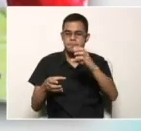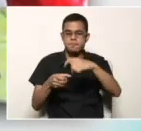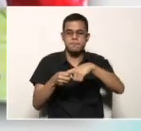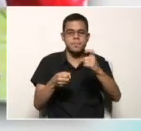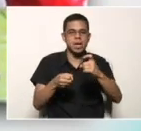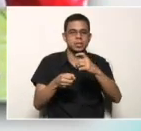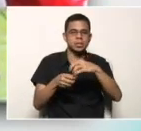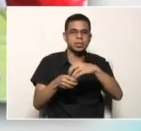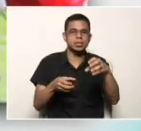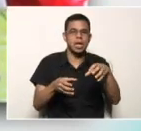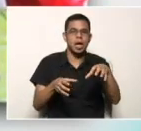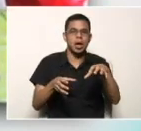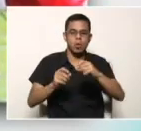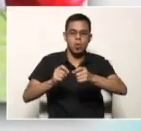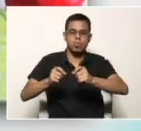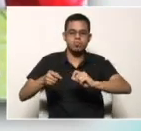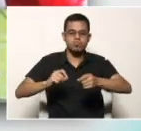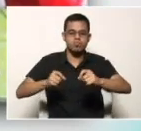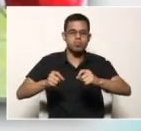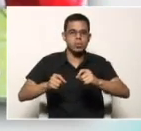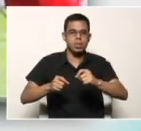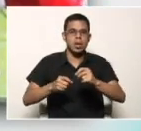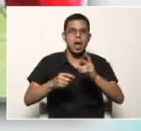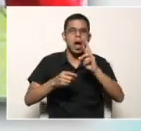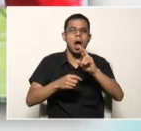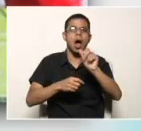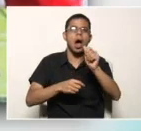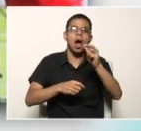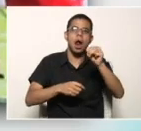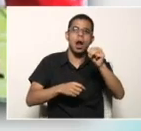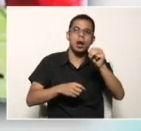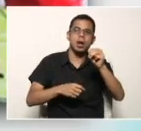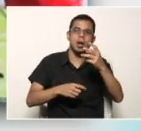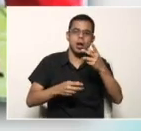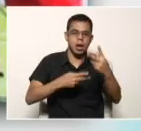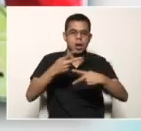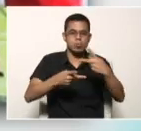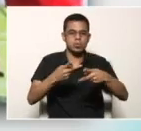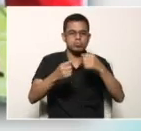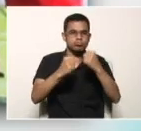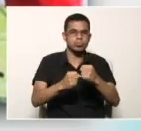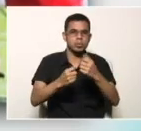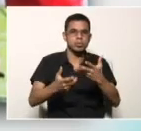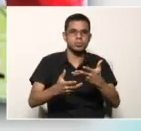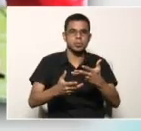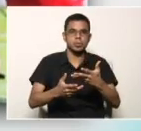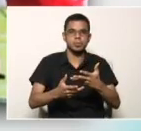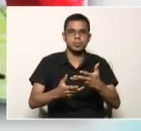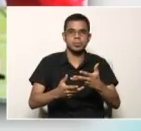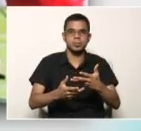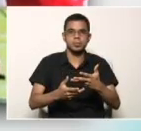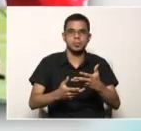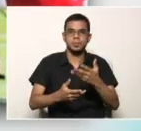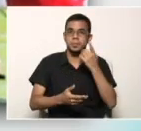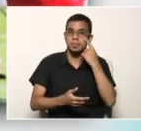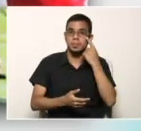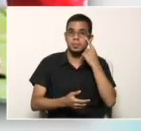para explicárselo, que sea más práctico. Okay, lo tengo aquí. Que voy a proceder a retirar